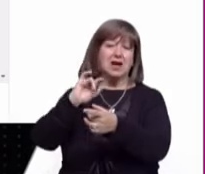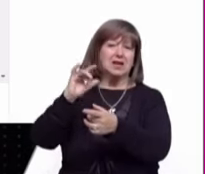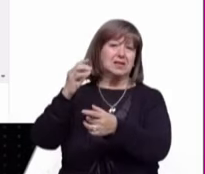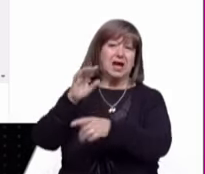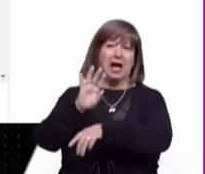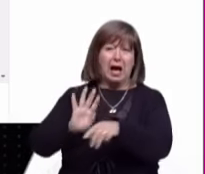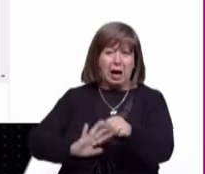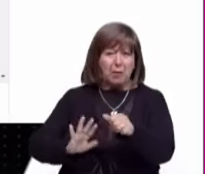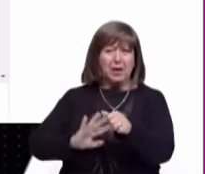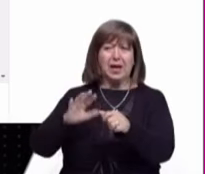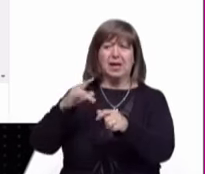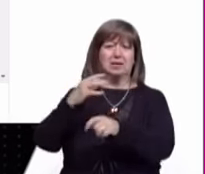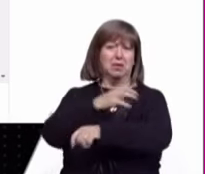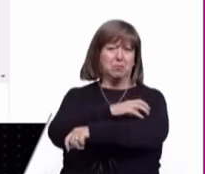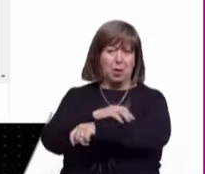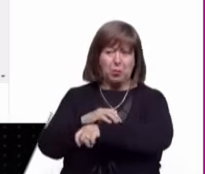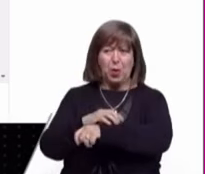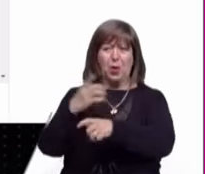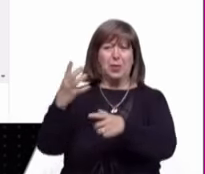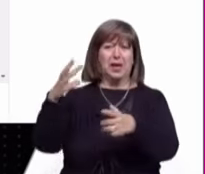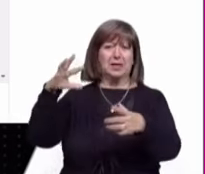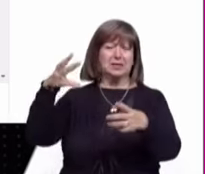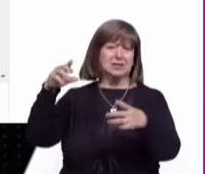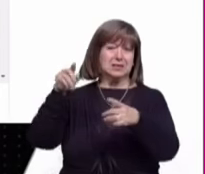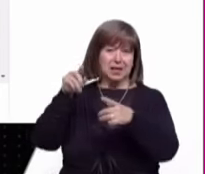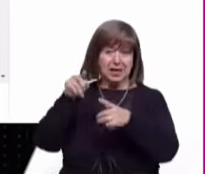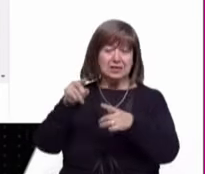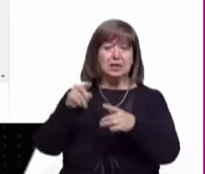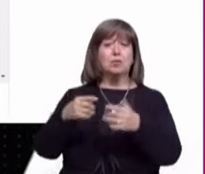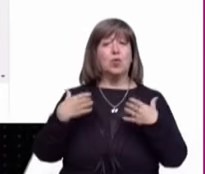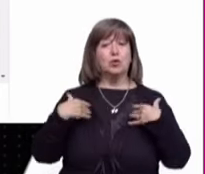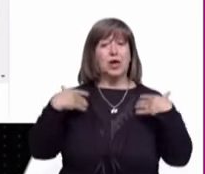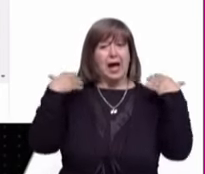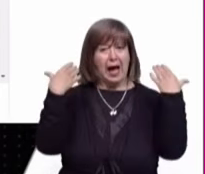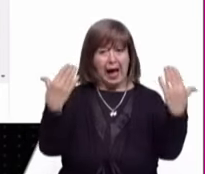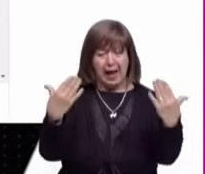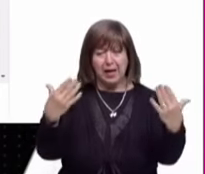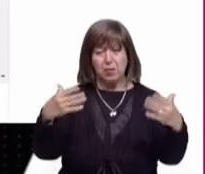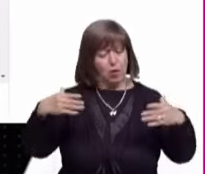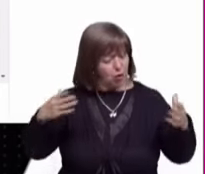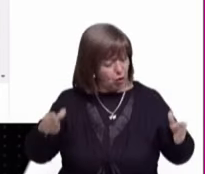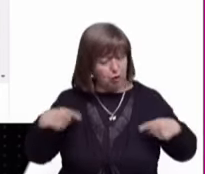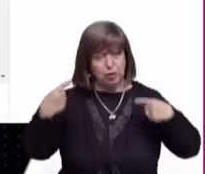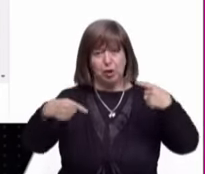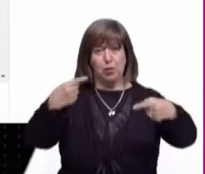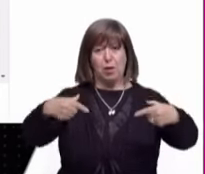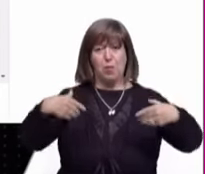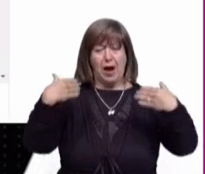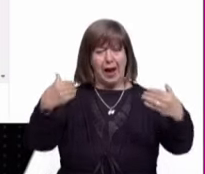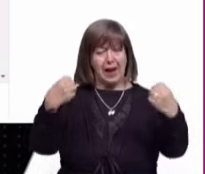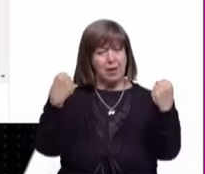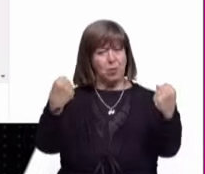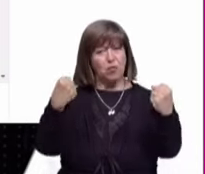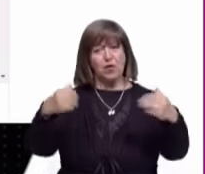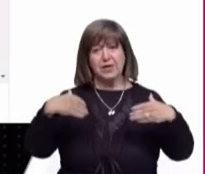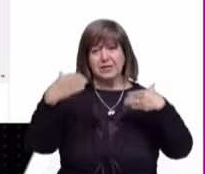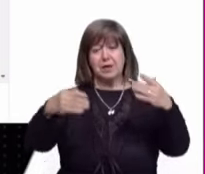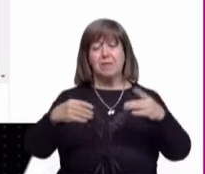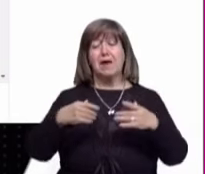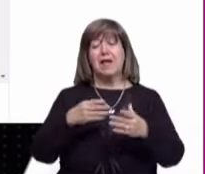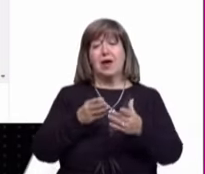hambriador y empobrecedor. Así es que ánimo, queridos venezolanos, que van a salir